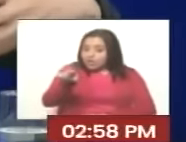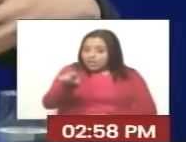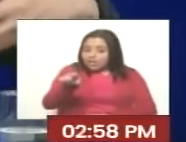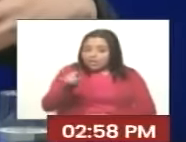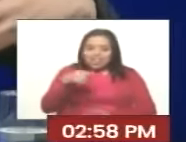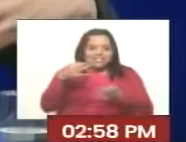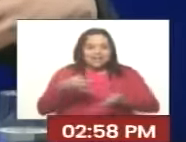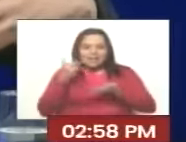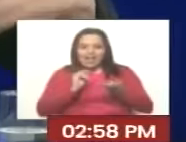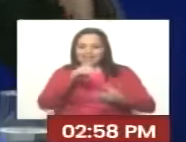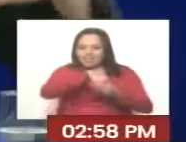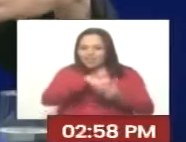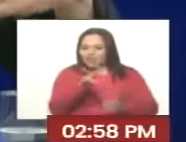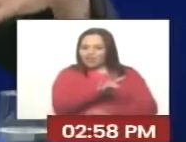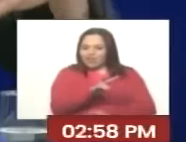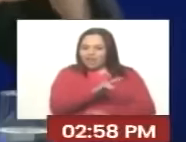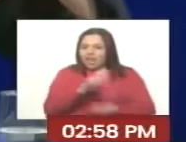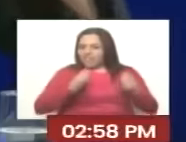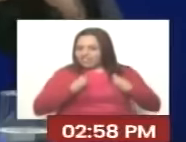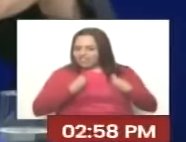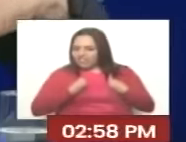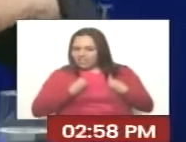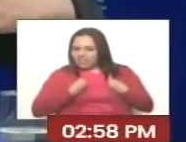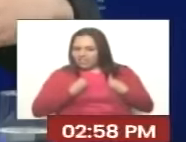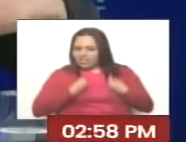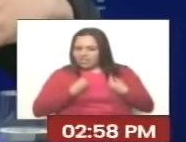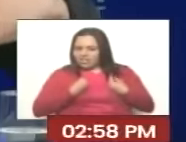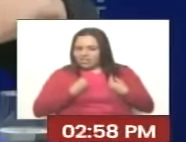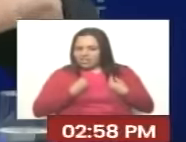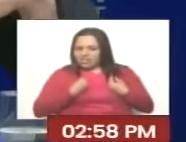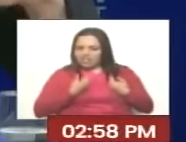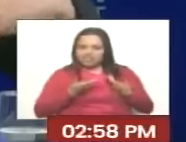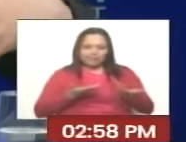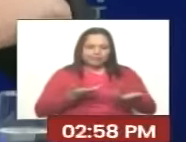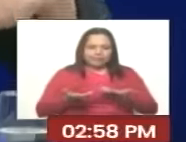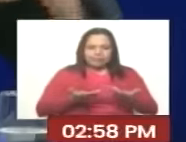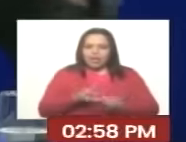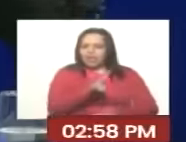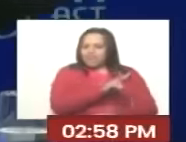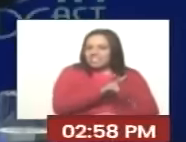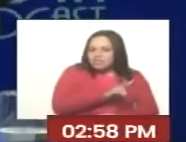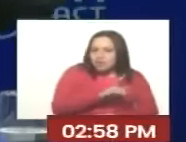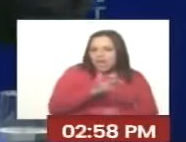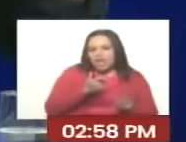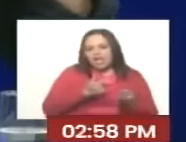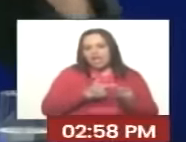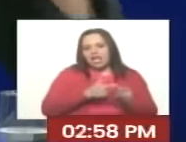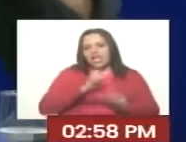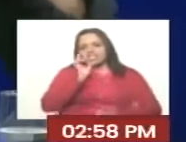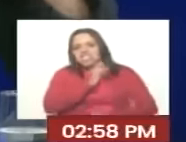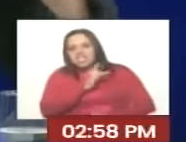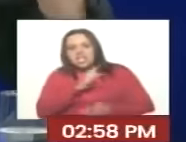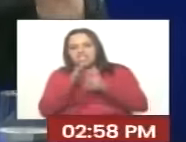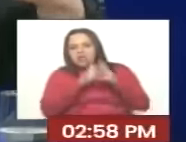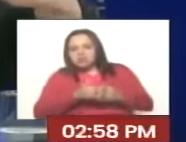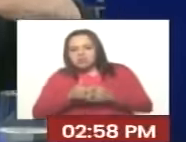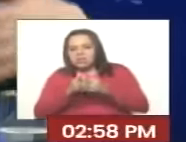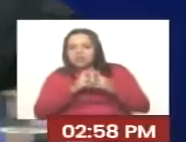en Venezuela, vivía entre, suponte tú, Venezuela, Chile, Estados Unidos,